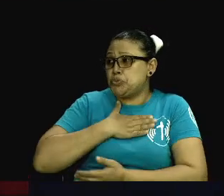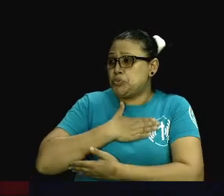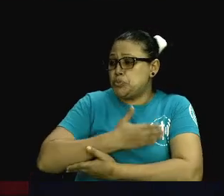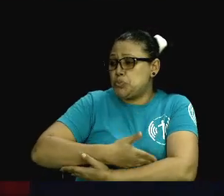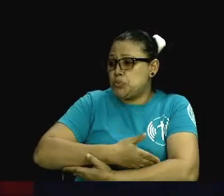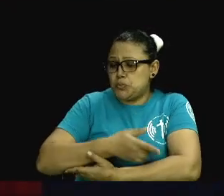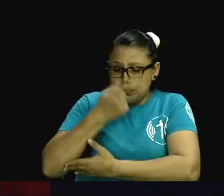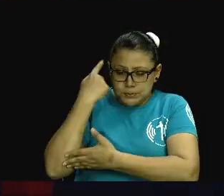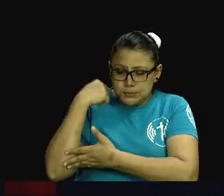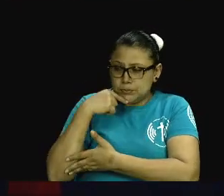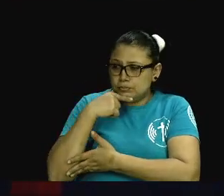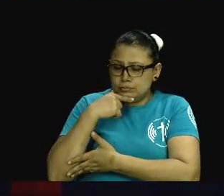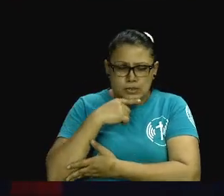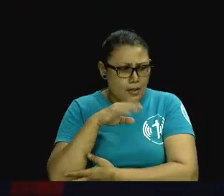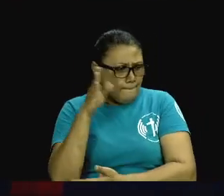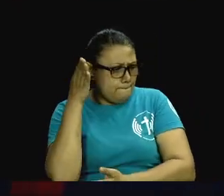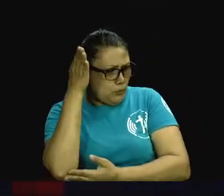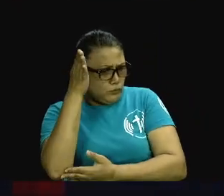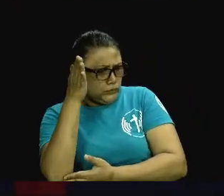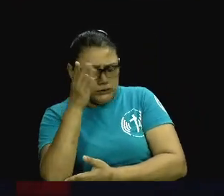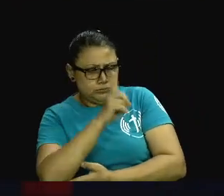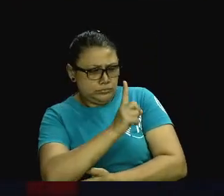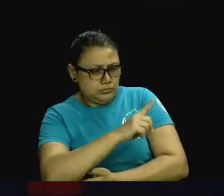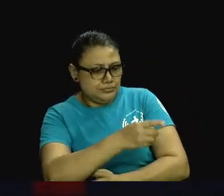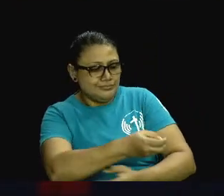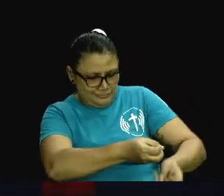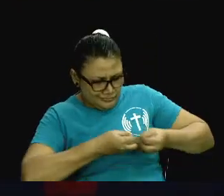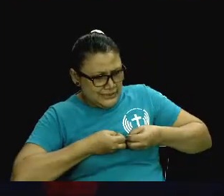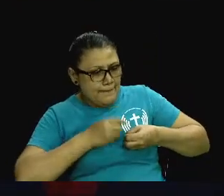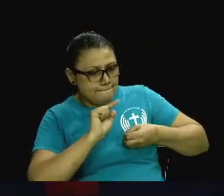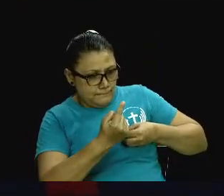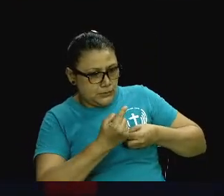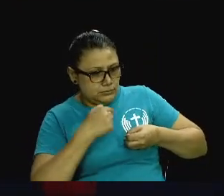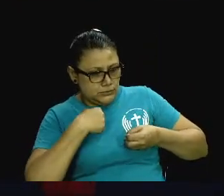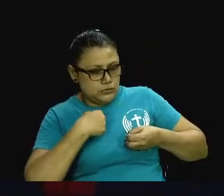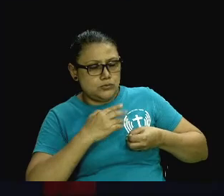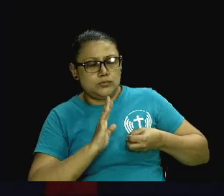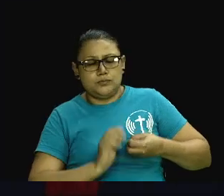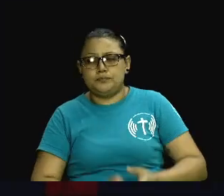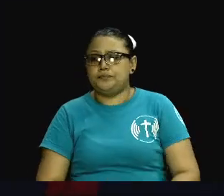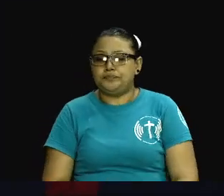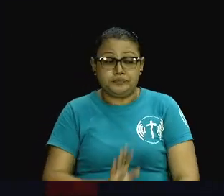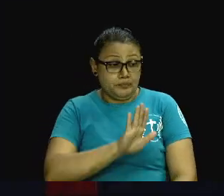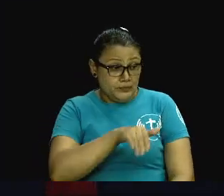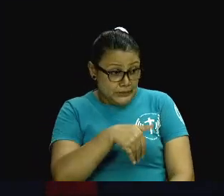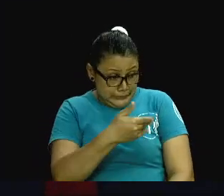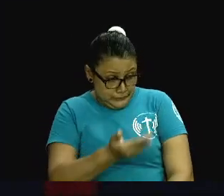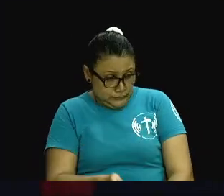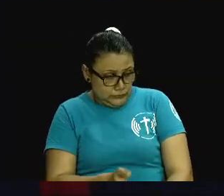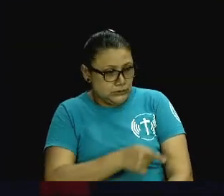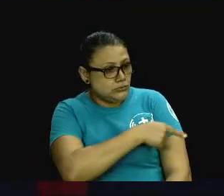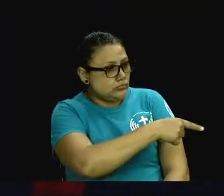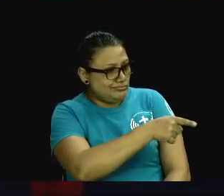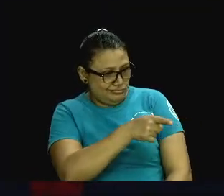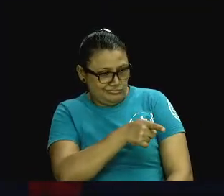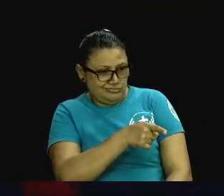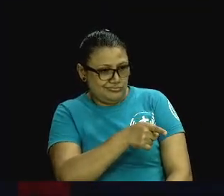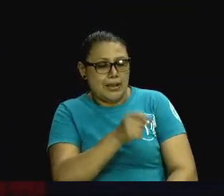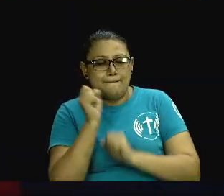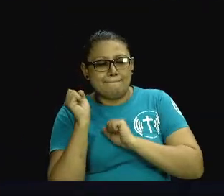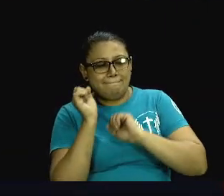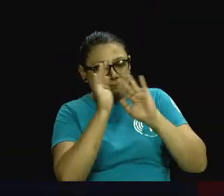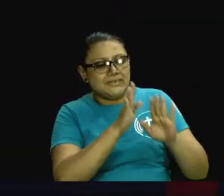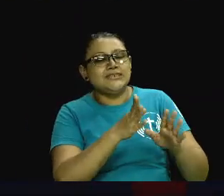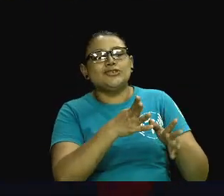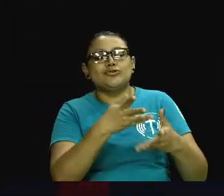profeta cocina melo a mí primero y luego tu hijo y tú van a tener que